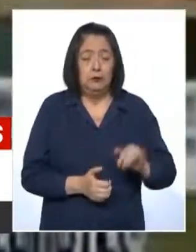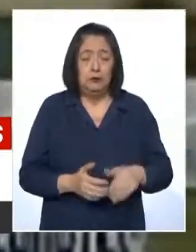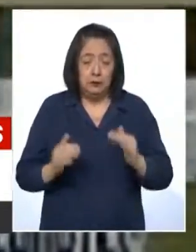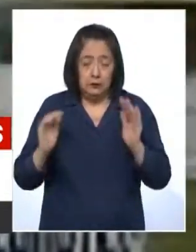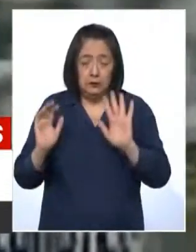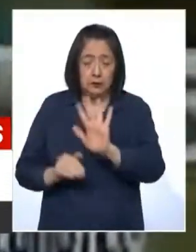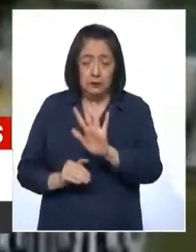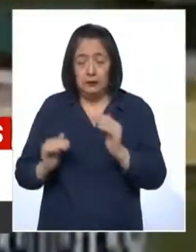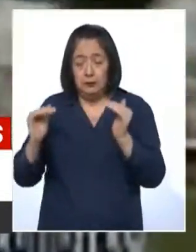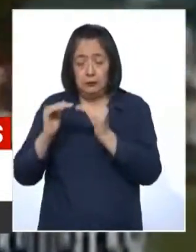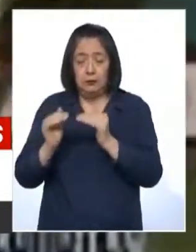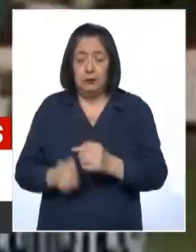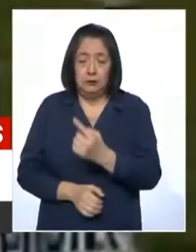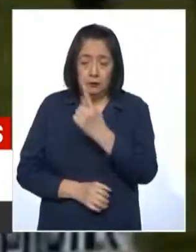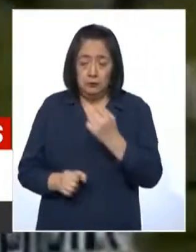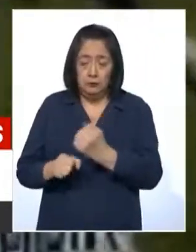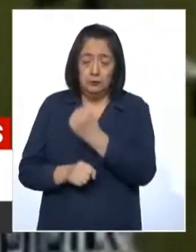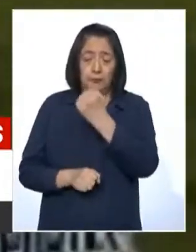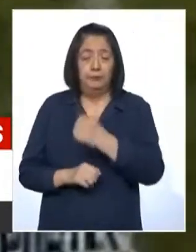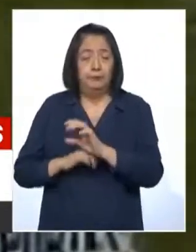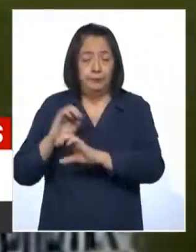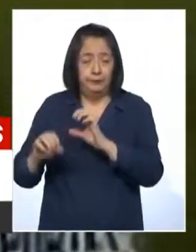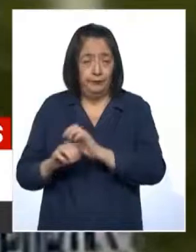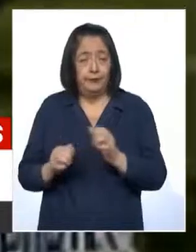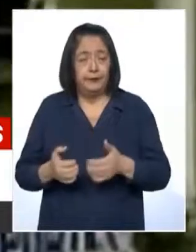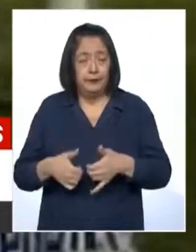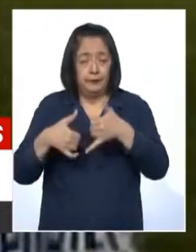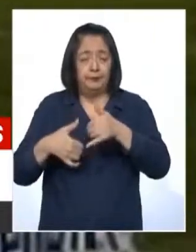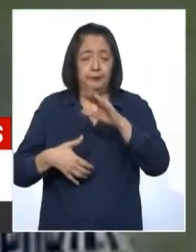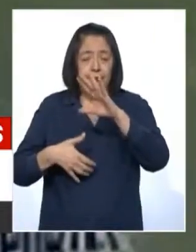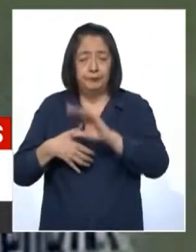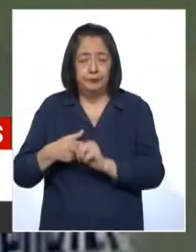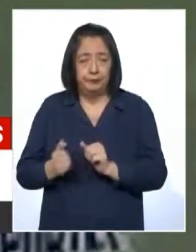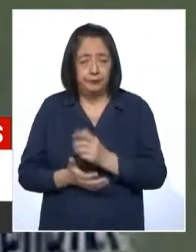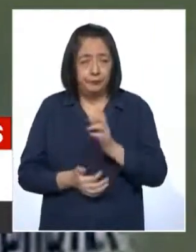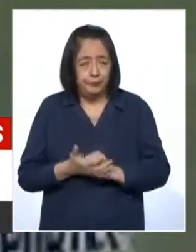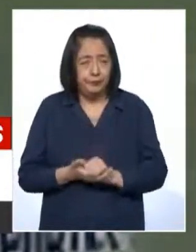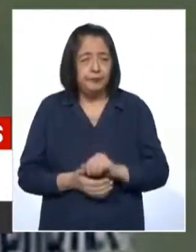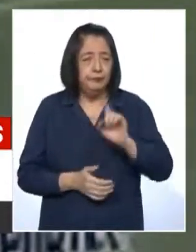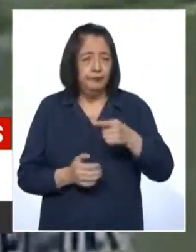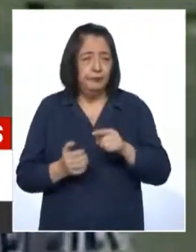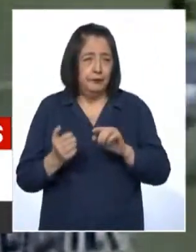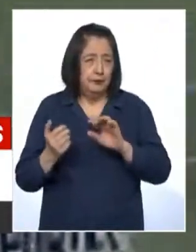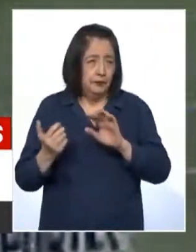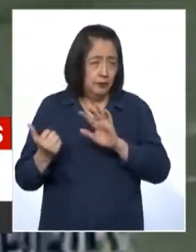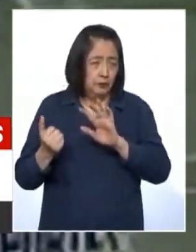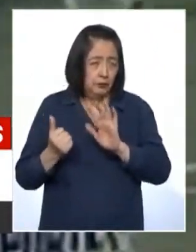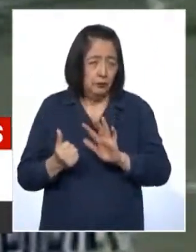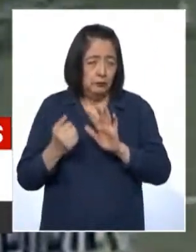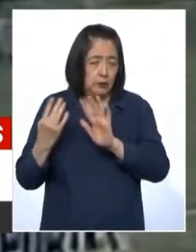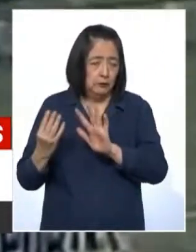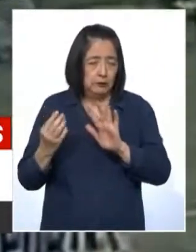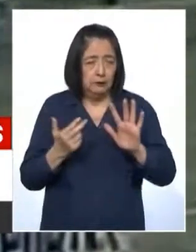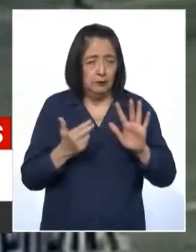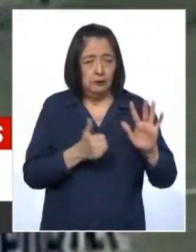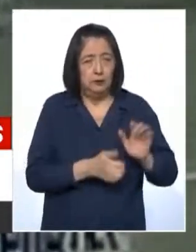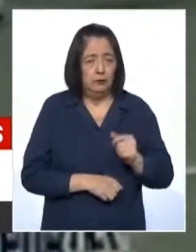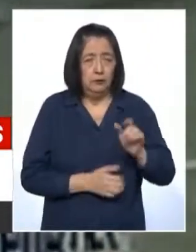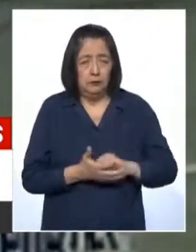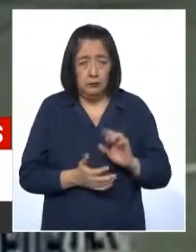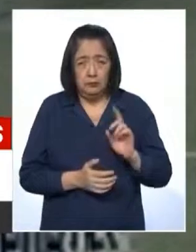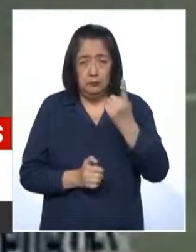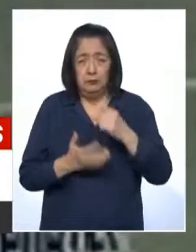empates y tan solo una victoria celeste por la Libertadores en el año 1968. Primer encuentro además de estos dos